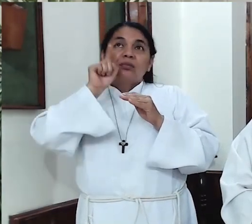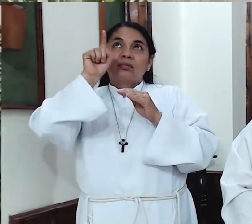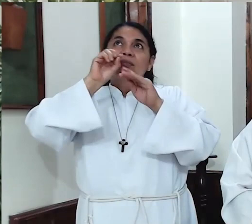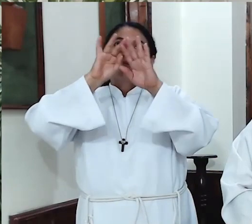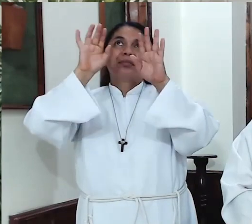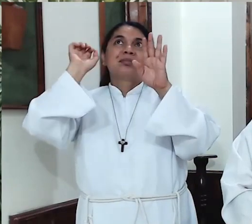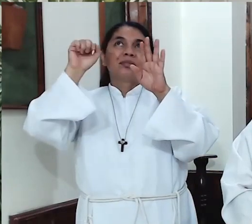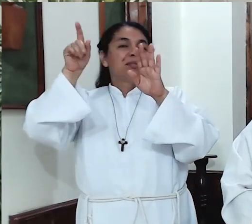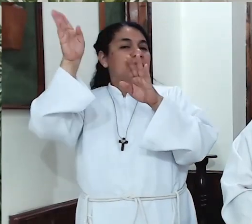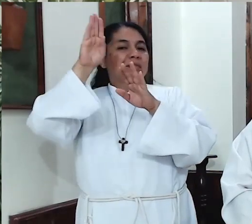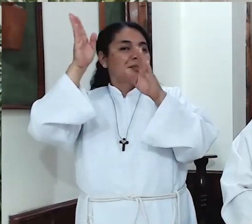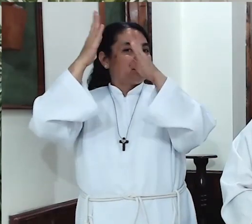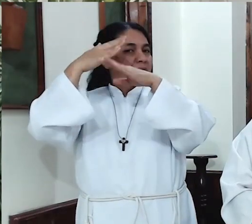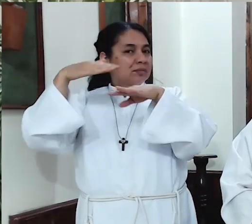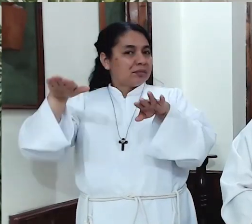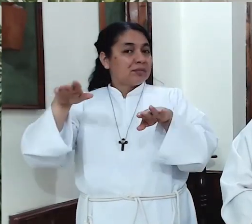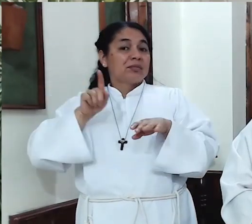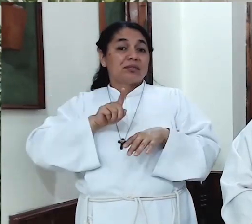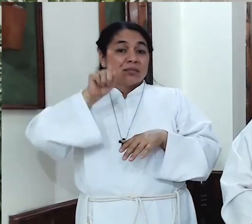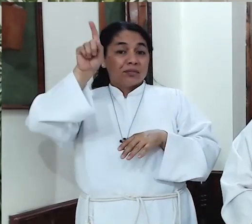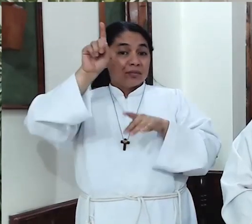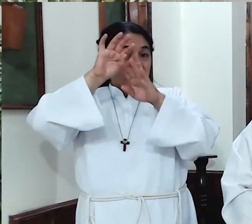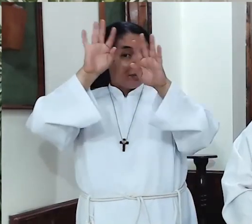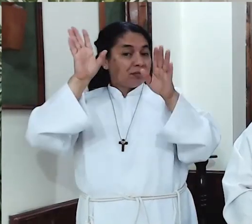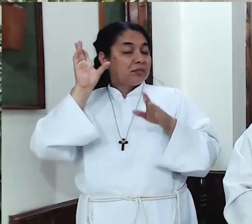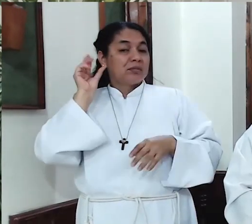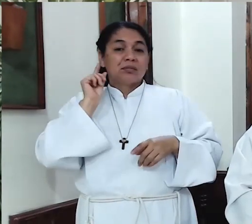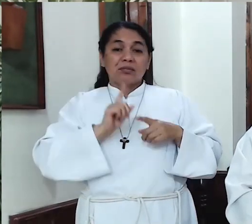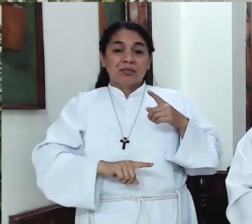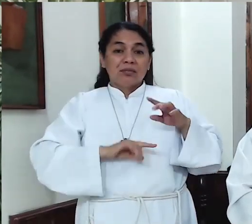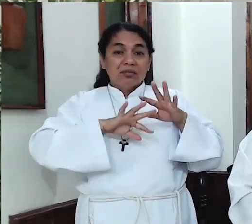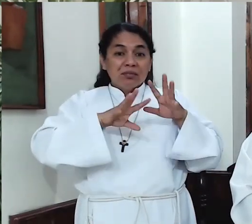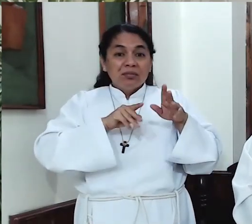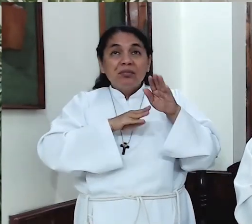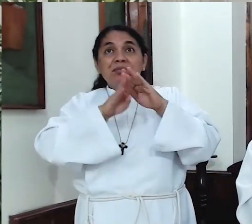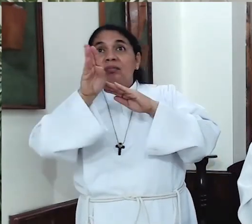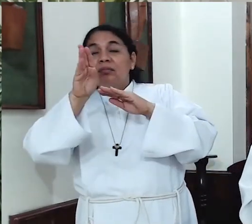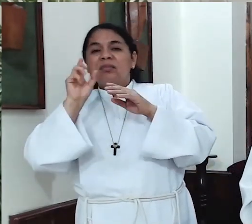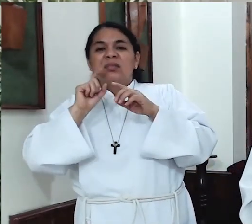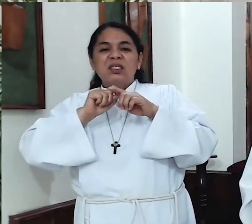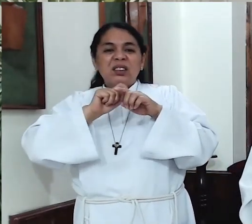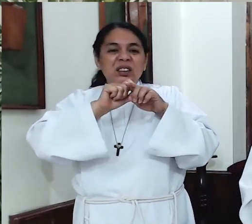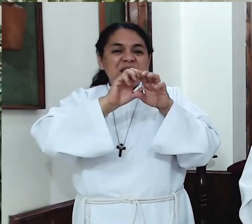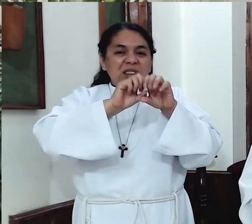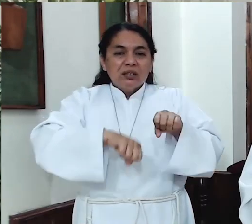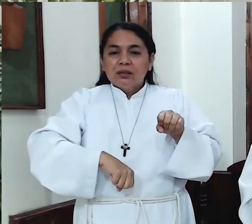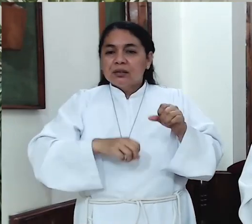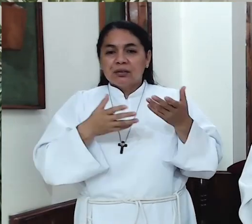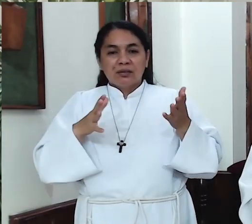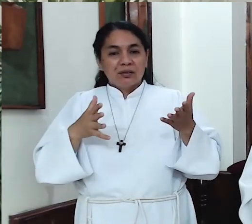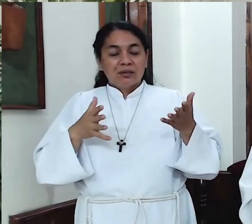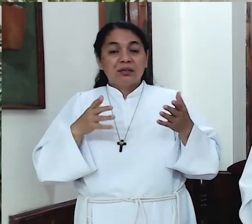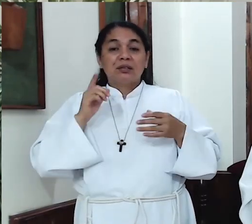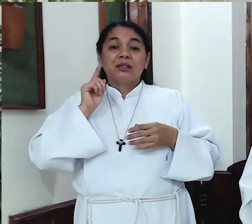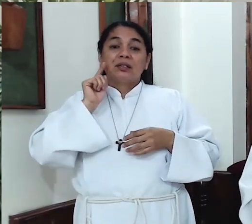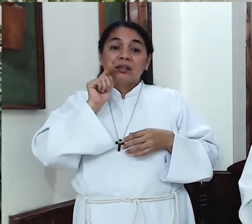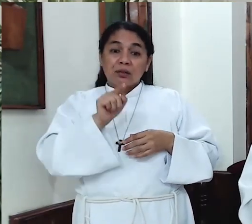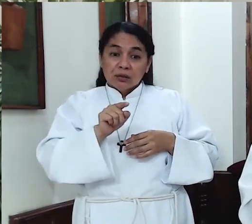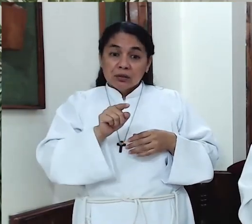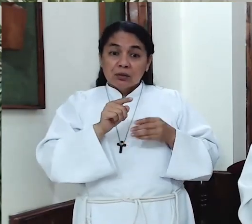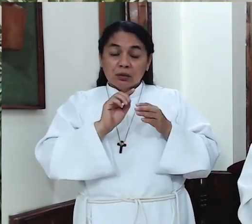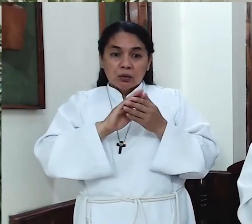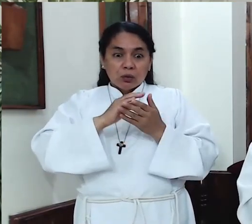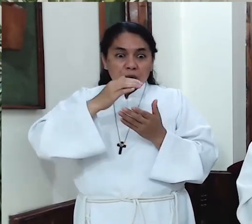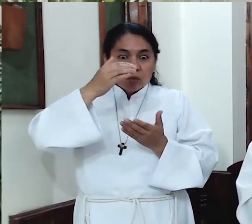Allá donde no llegue el ladrón ni carcome la polilla. Porque donde está tu